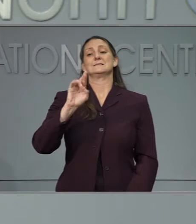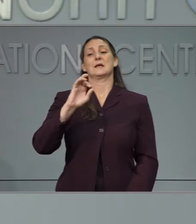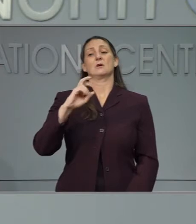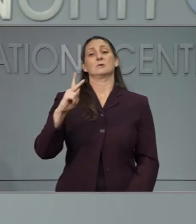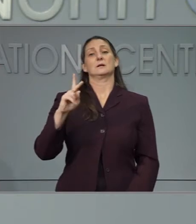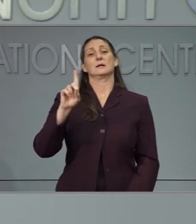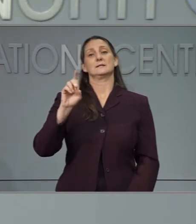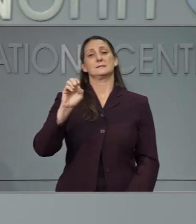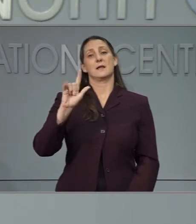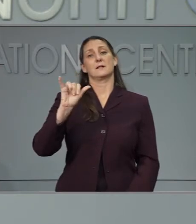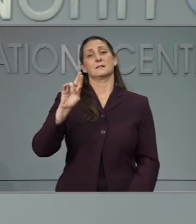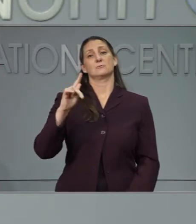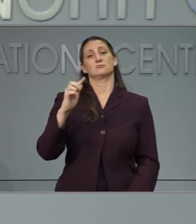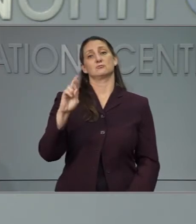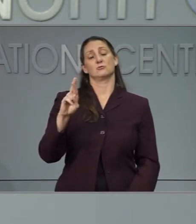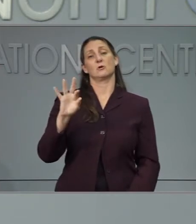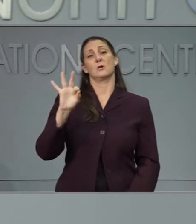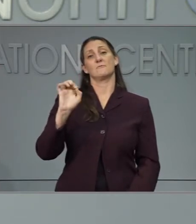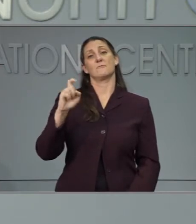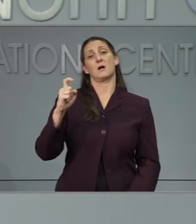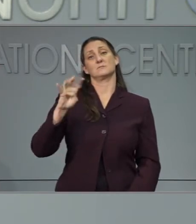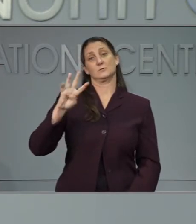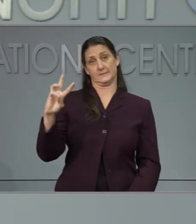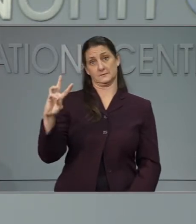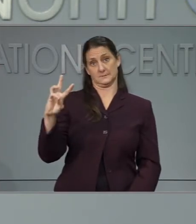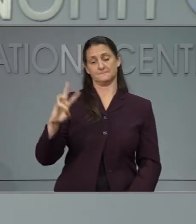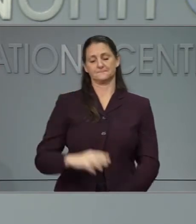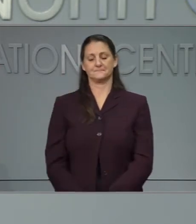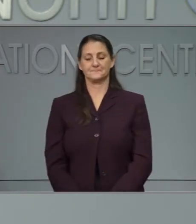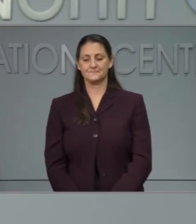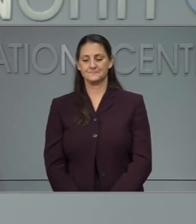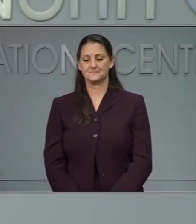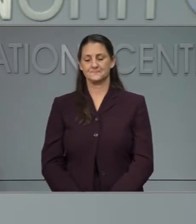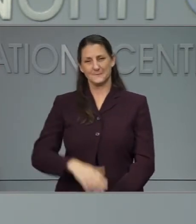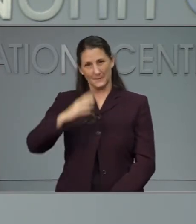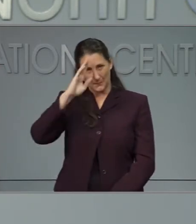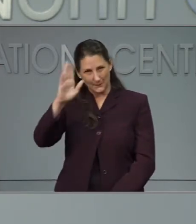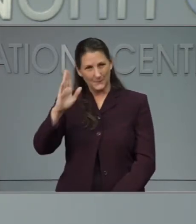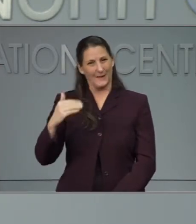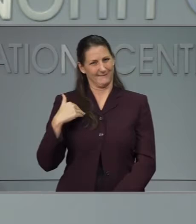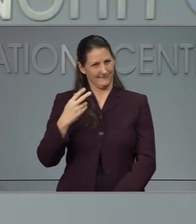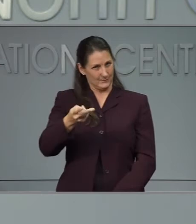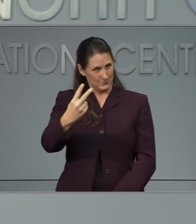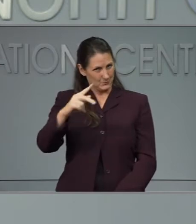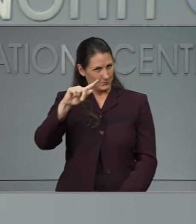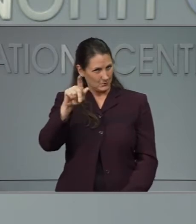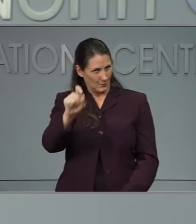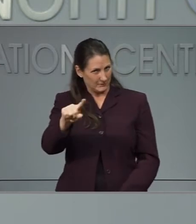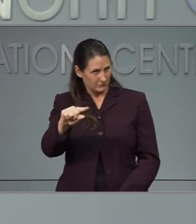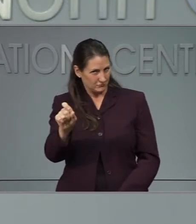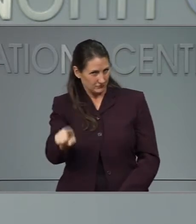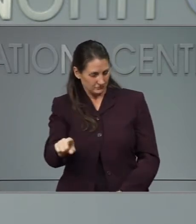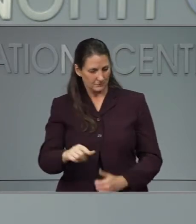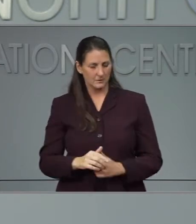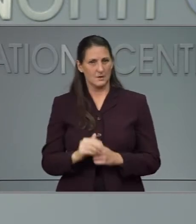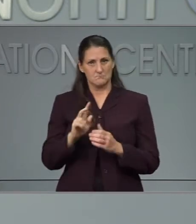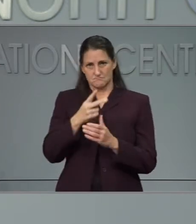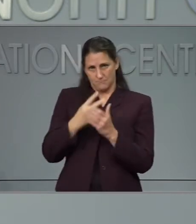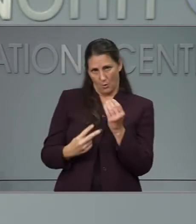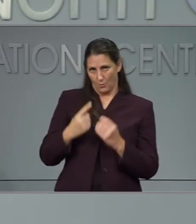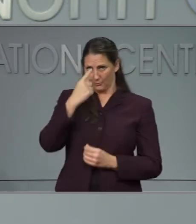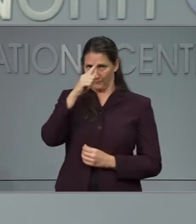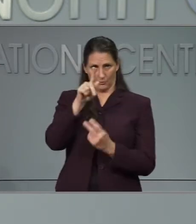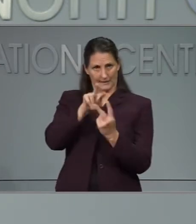Darren Dellinger, Fox 46. De hecho, tengo 2 preguntas. Las 2 van a ser para